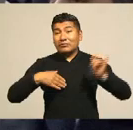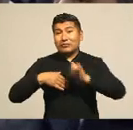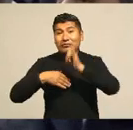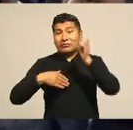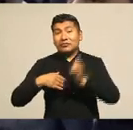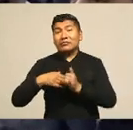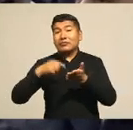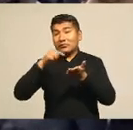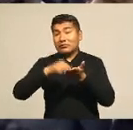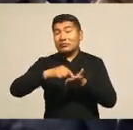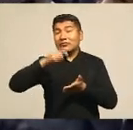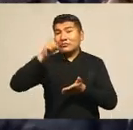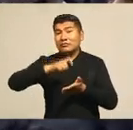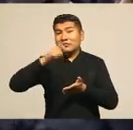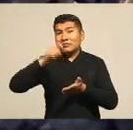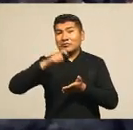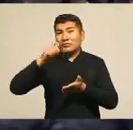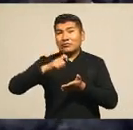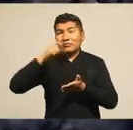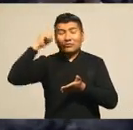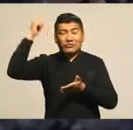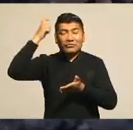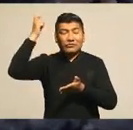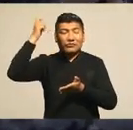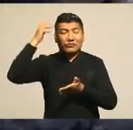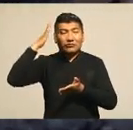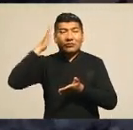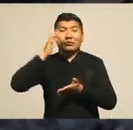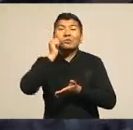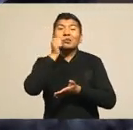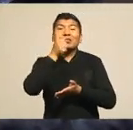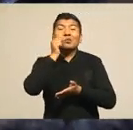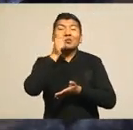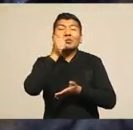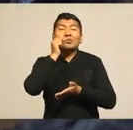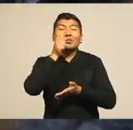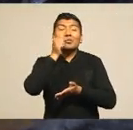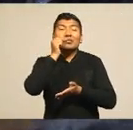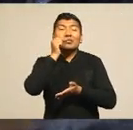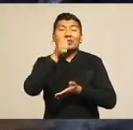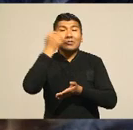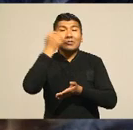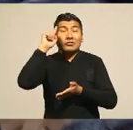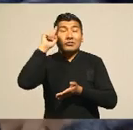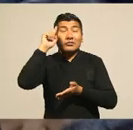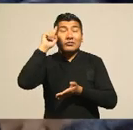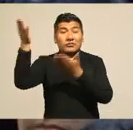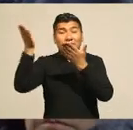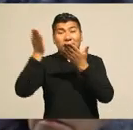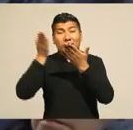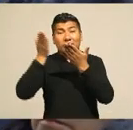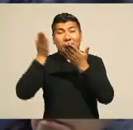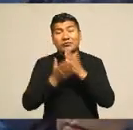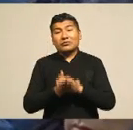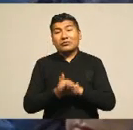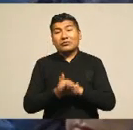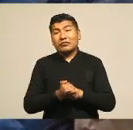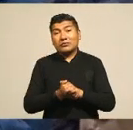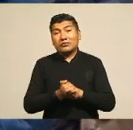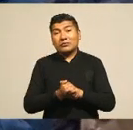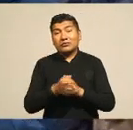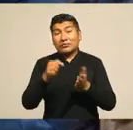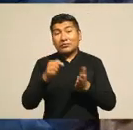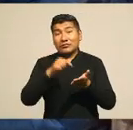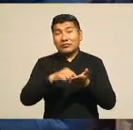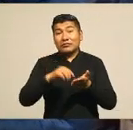tiene que ser el faro, la luz que nos guía para decir hacia dónde vamos a ir. Allí está la luz, ahí tenemos